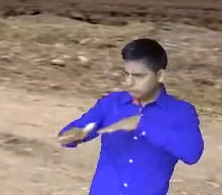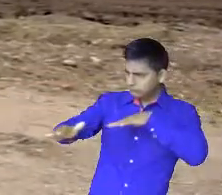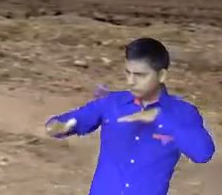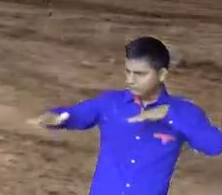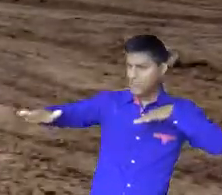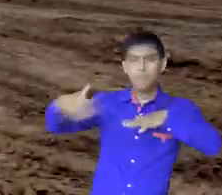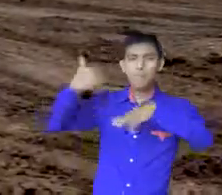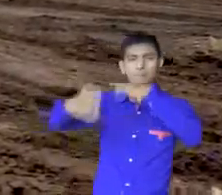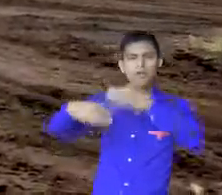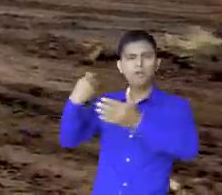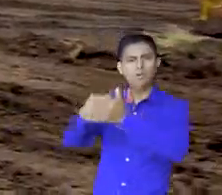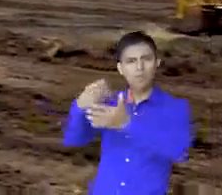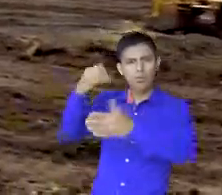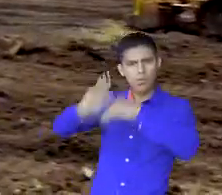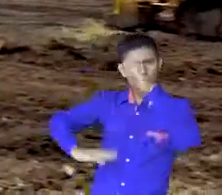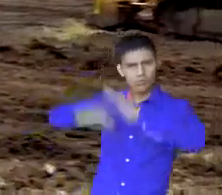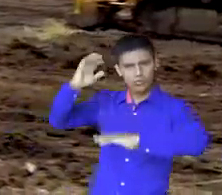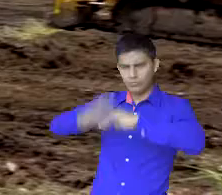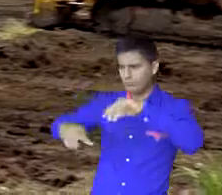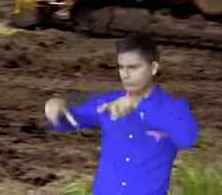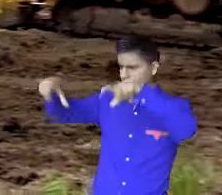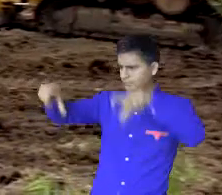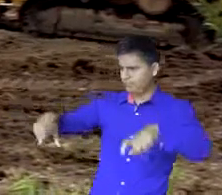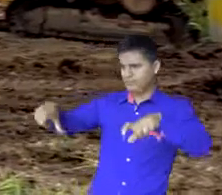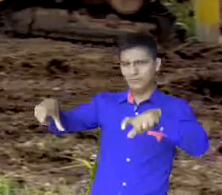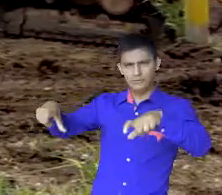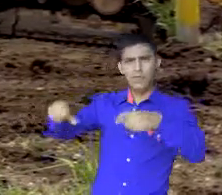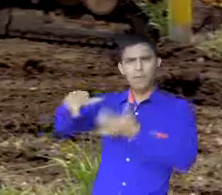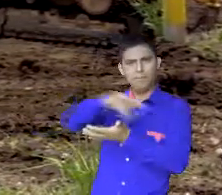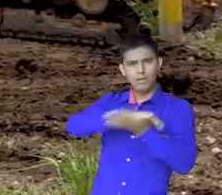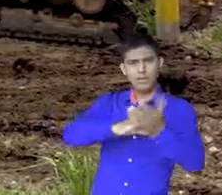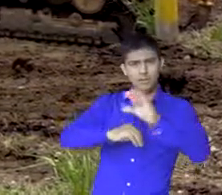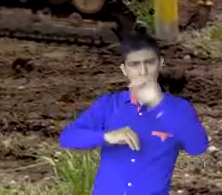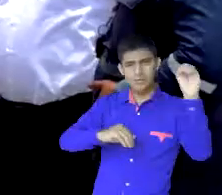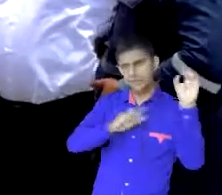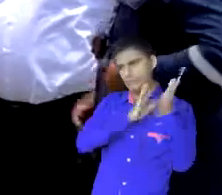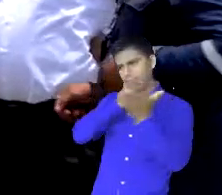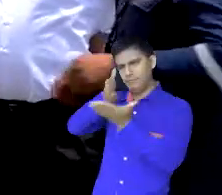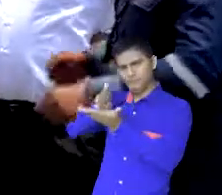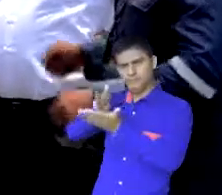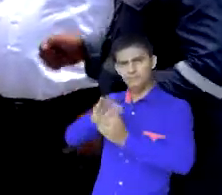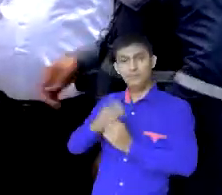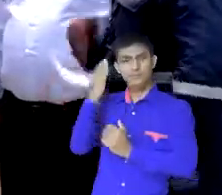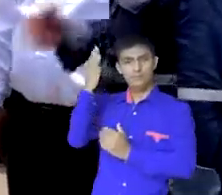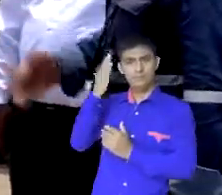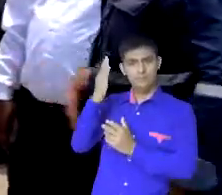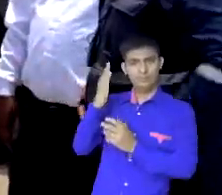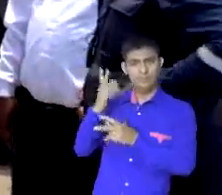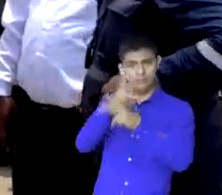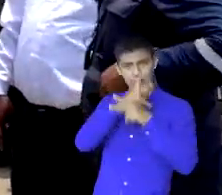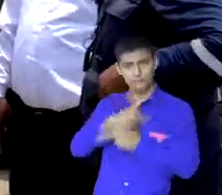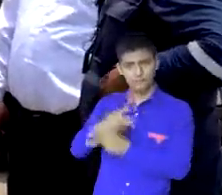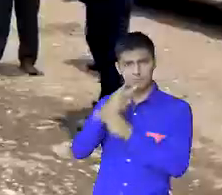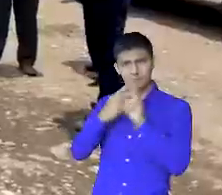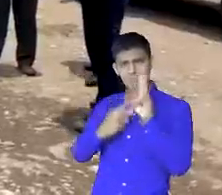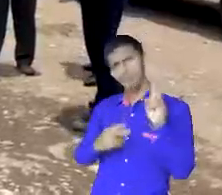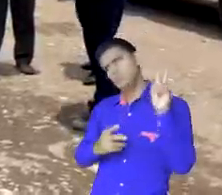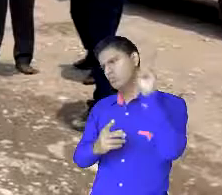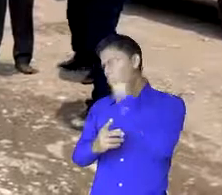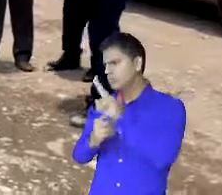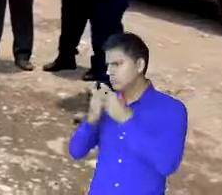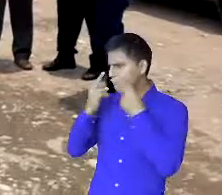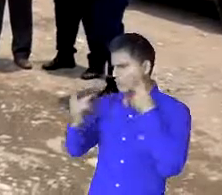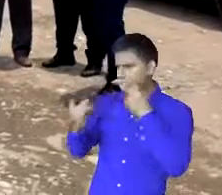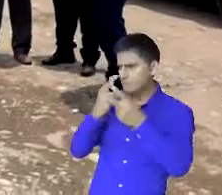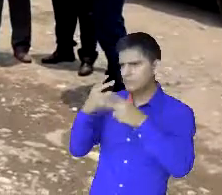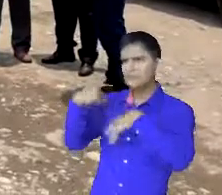de un gran complejo deportivo que beneficiará a los barrios del sector oeste. El alcalde y concejal también inspeccionaron los trabajos